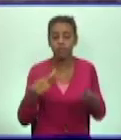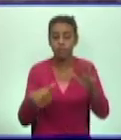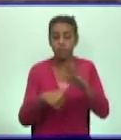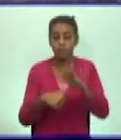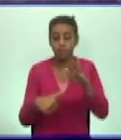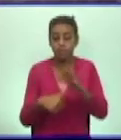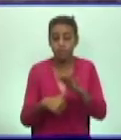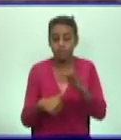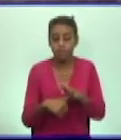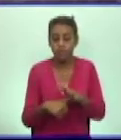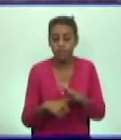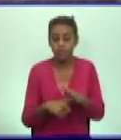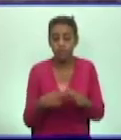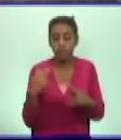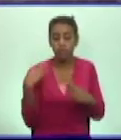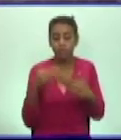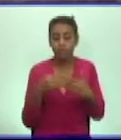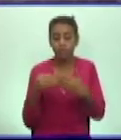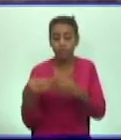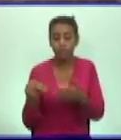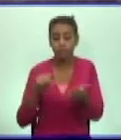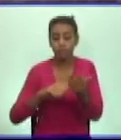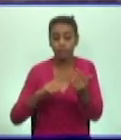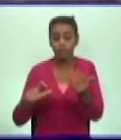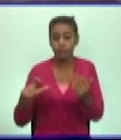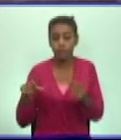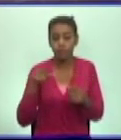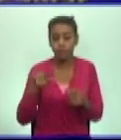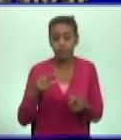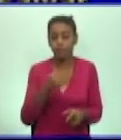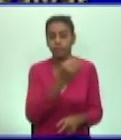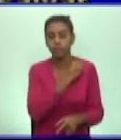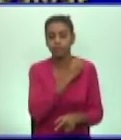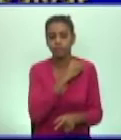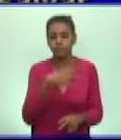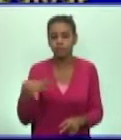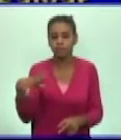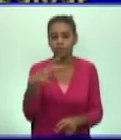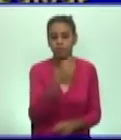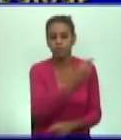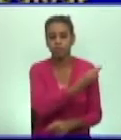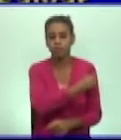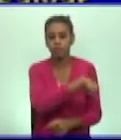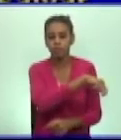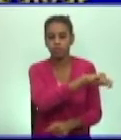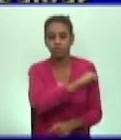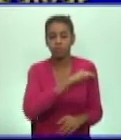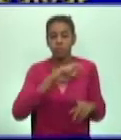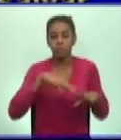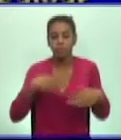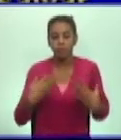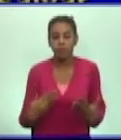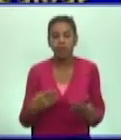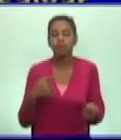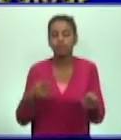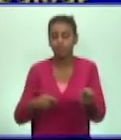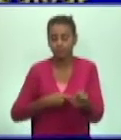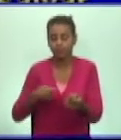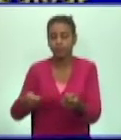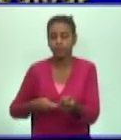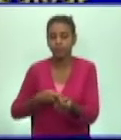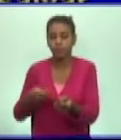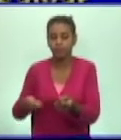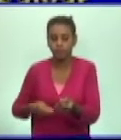líder del Partido Comunista, Ho Chi Minh, hace un llamado a todo el pueblo. Y hace un llamado precisamente a esa lucha, a